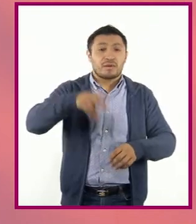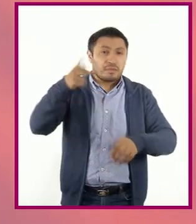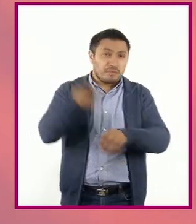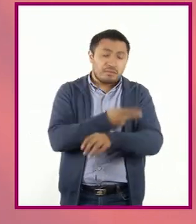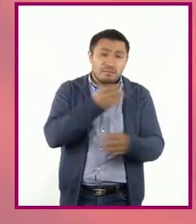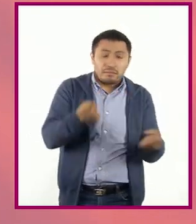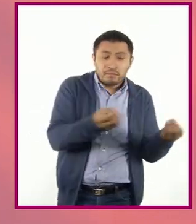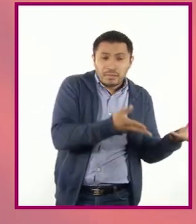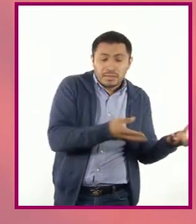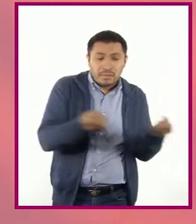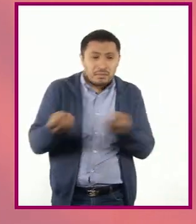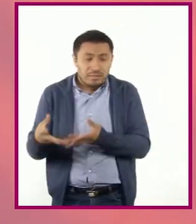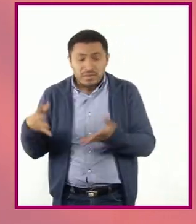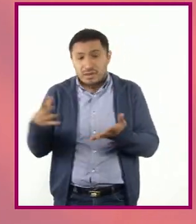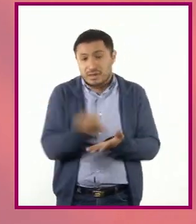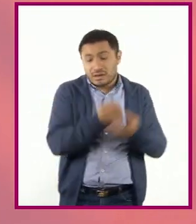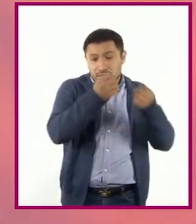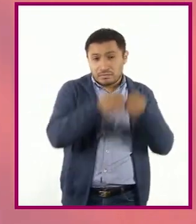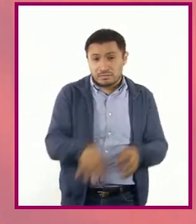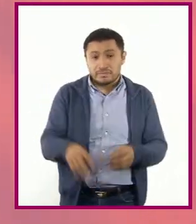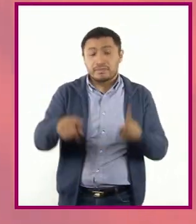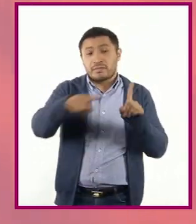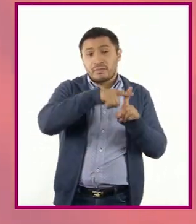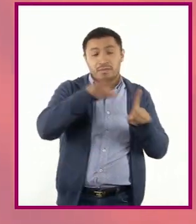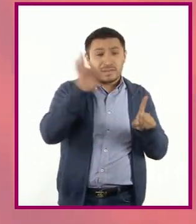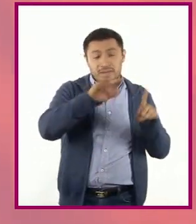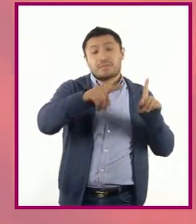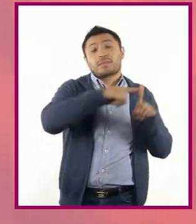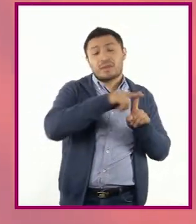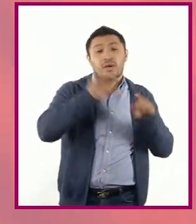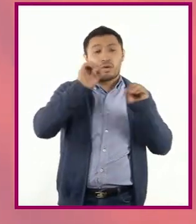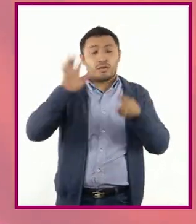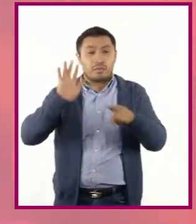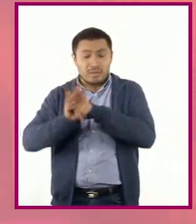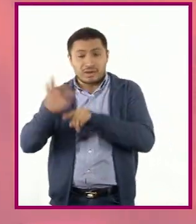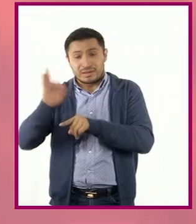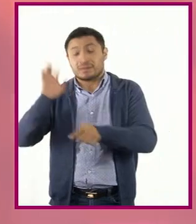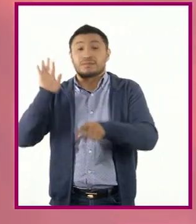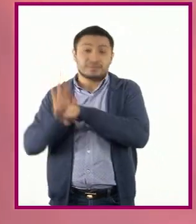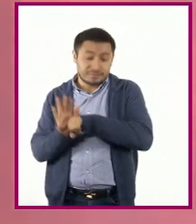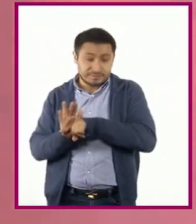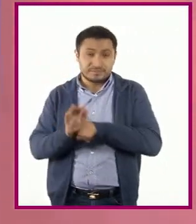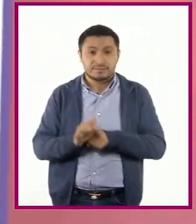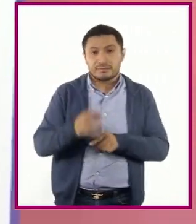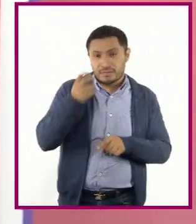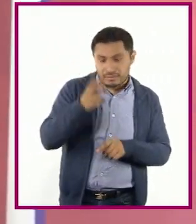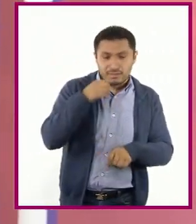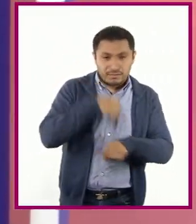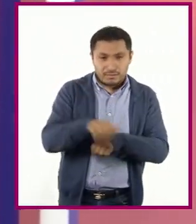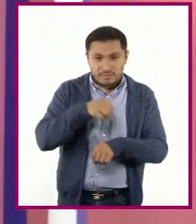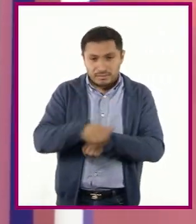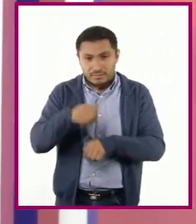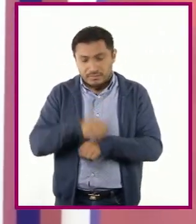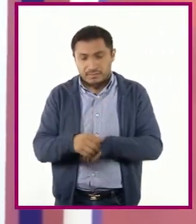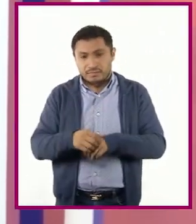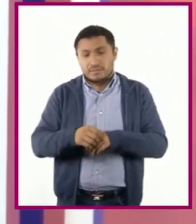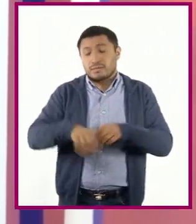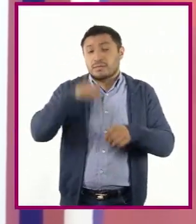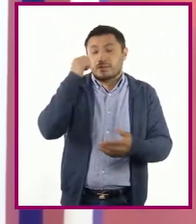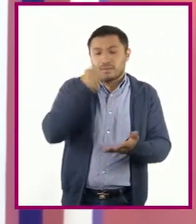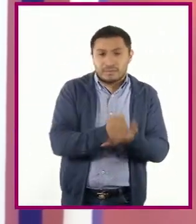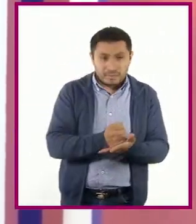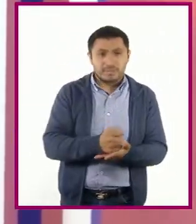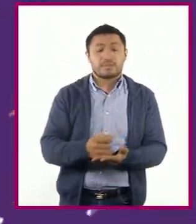denominación latina para cada elemento. En esa época, el latín era considerado la lengua principal y compartida del